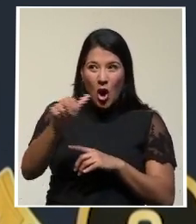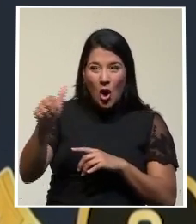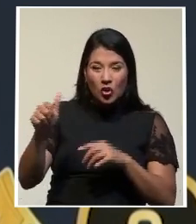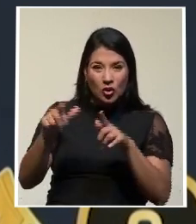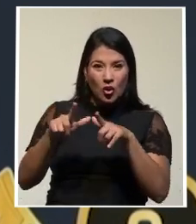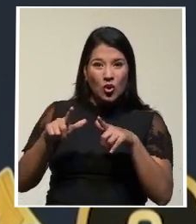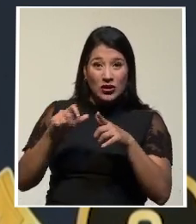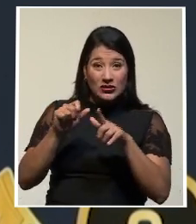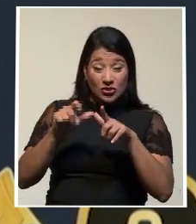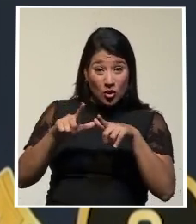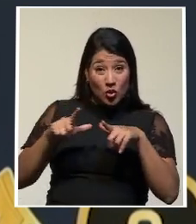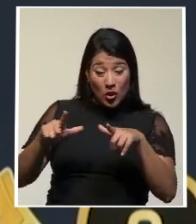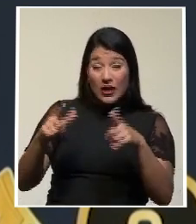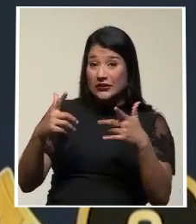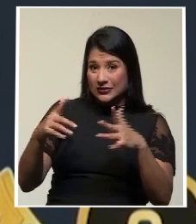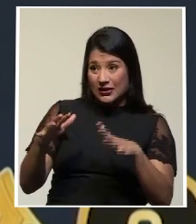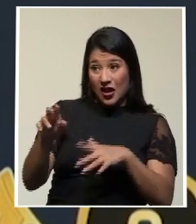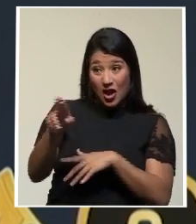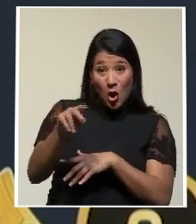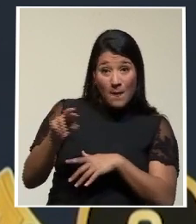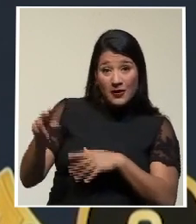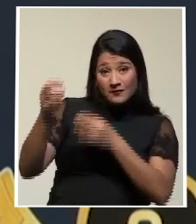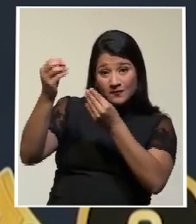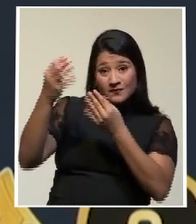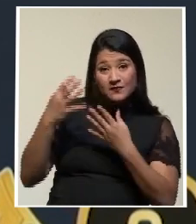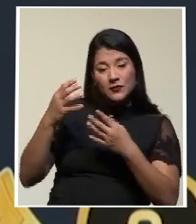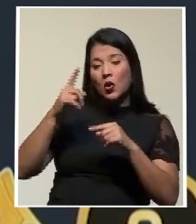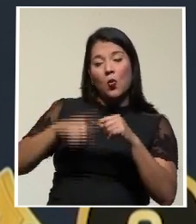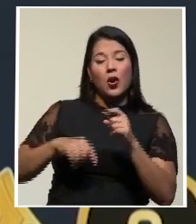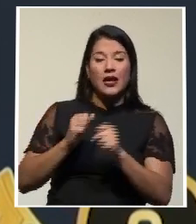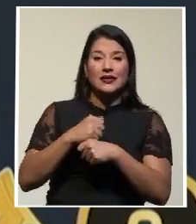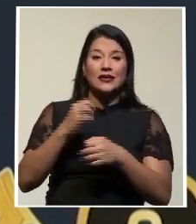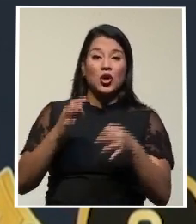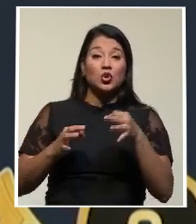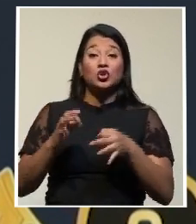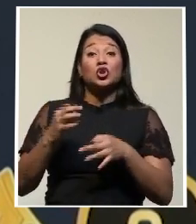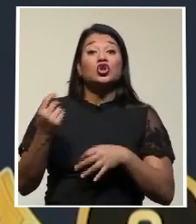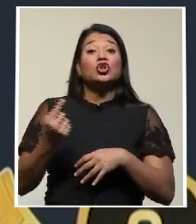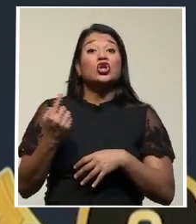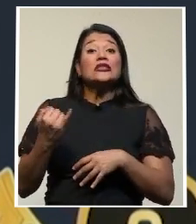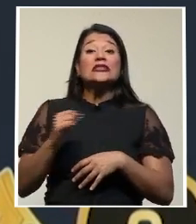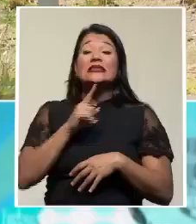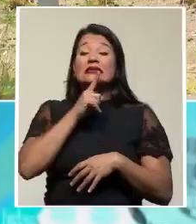los compañeros informaron a las autoridades que no vamos a poder realizar los juicios que no sean estrictamente necesarios.